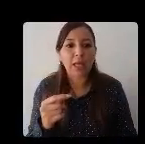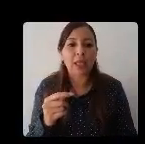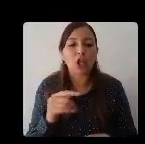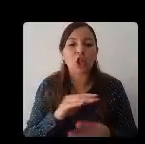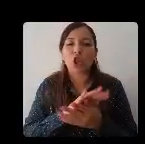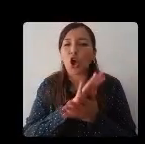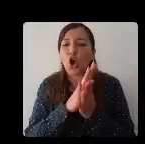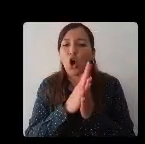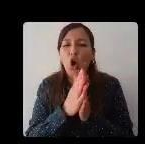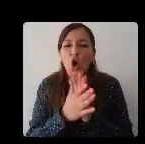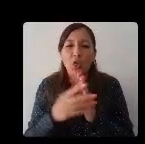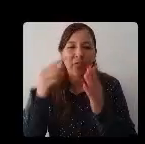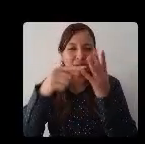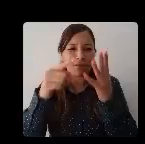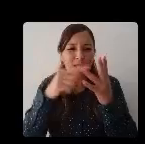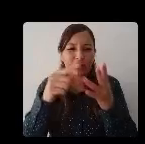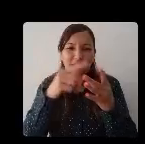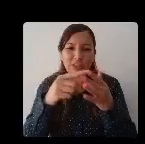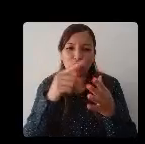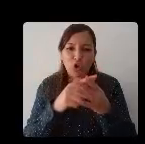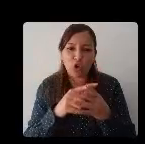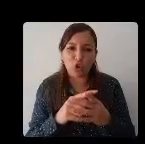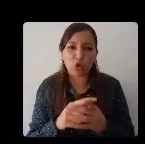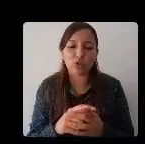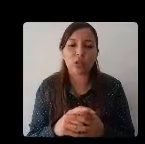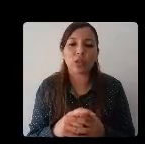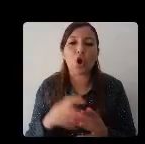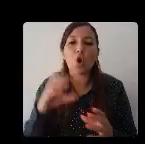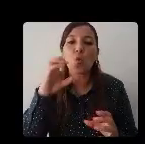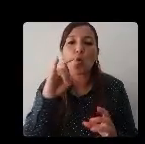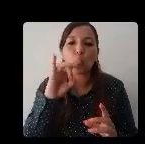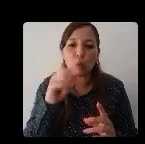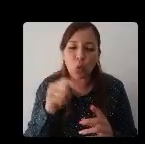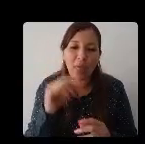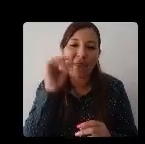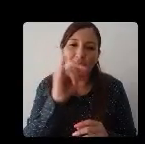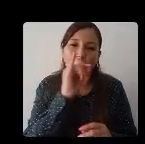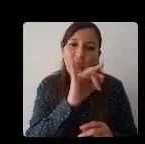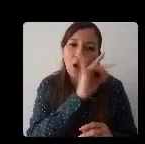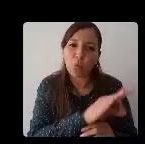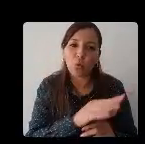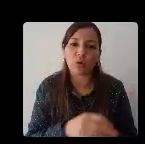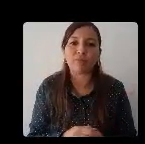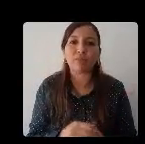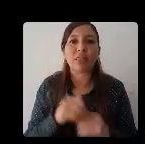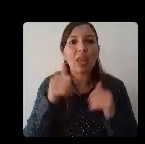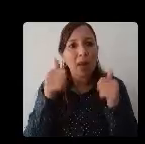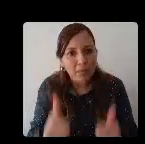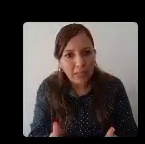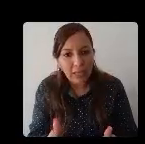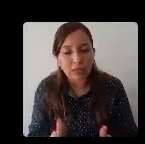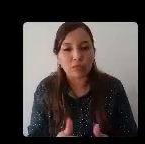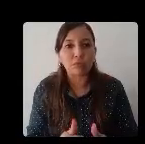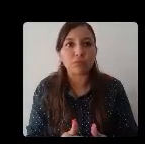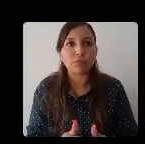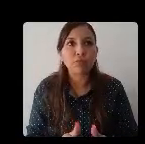años los que cuentan ustedes como un emprendimiento de turismo comunitario. ¿Qué servicios ofrecen?